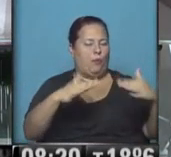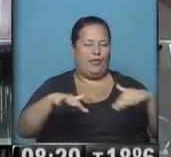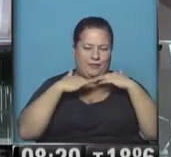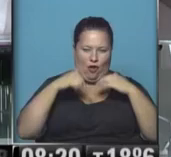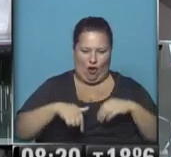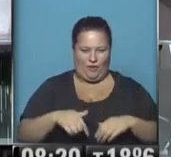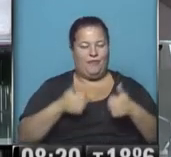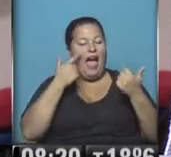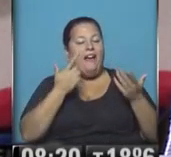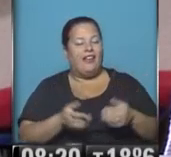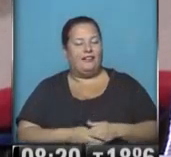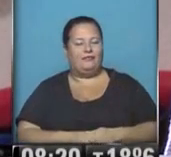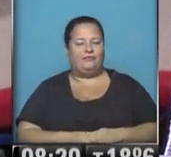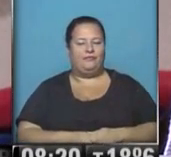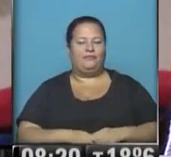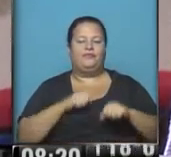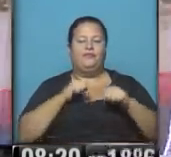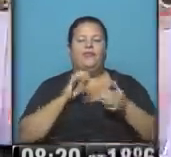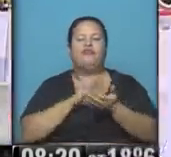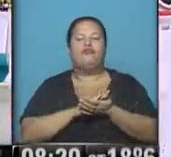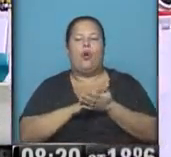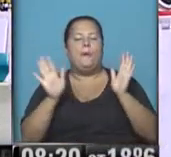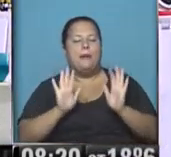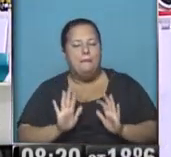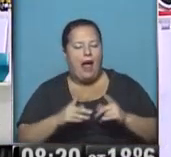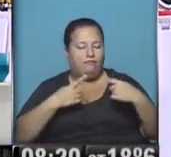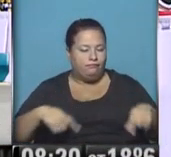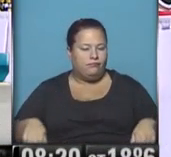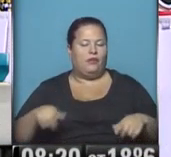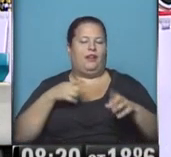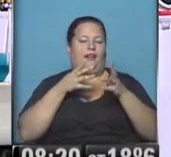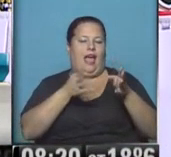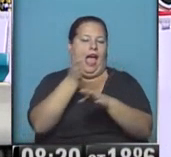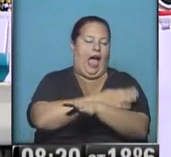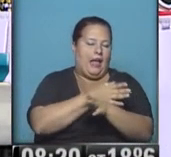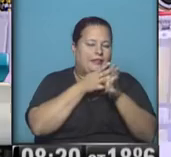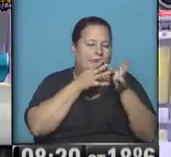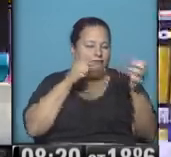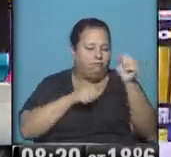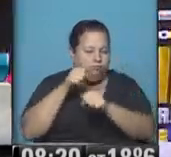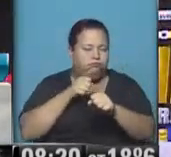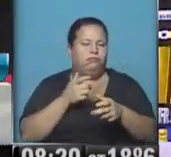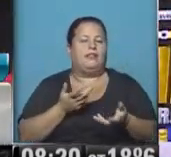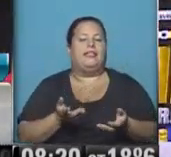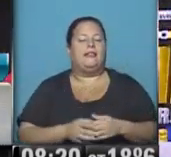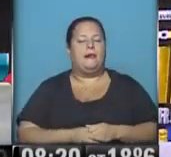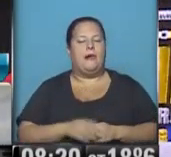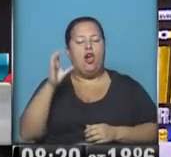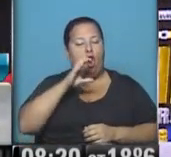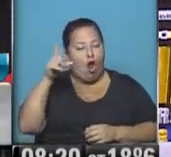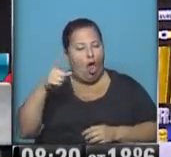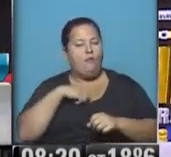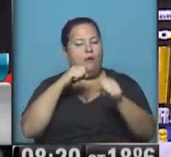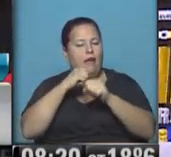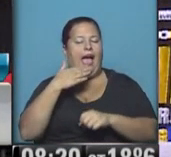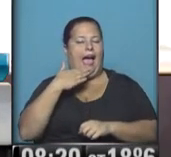en la jornada de hoy. Vamos a verlo. Pelea desde el punto de vista de la preparación y demás de combates previos. Eh, pues en Colombia tuve un